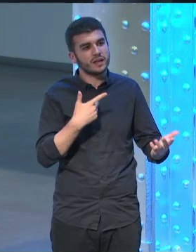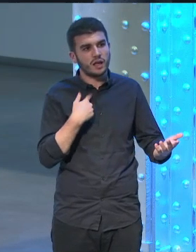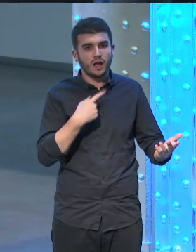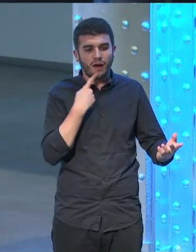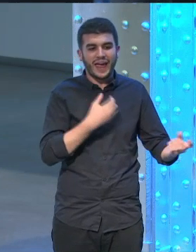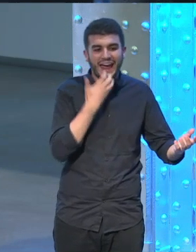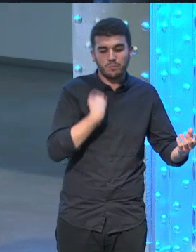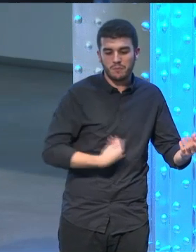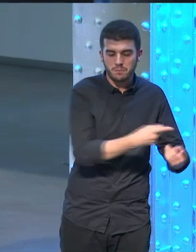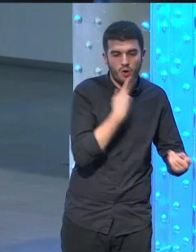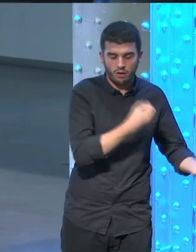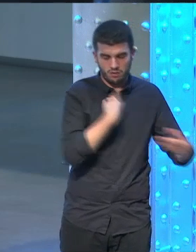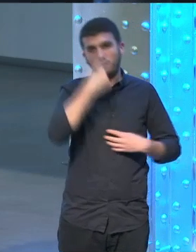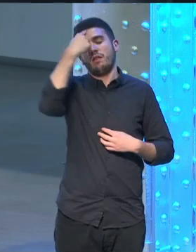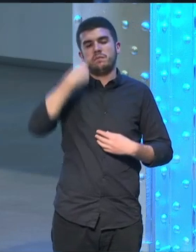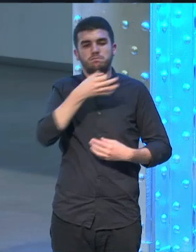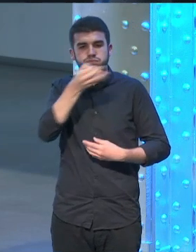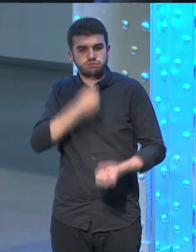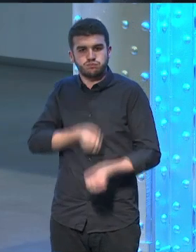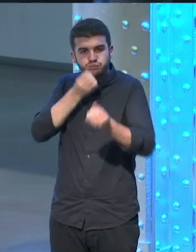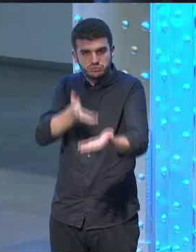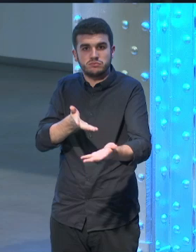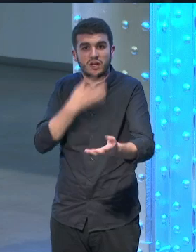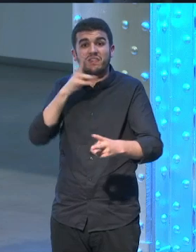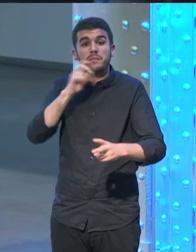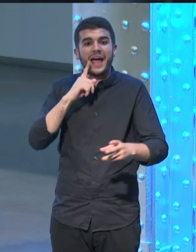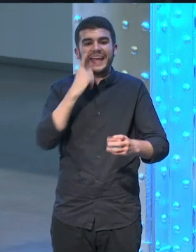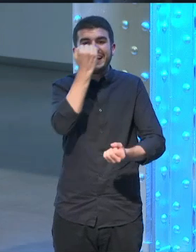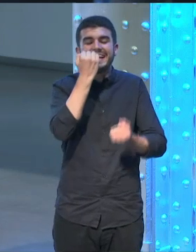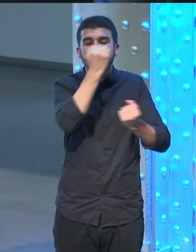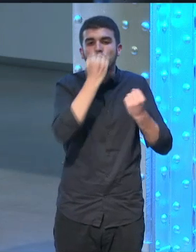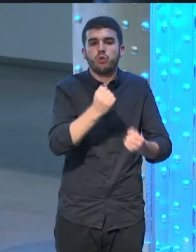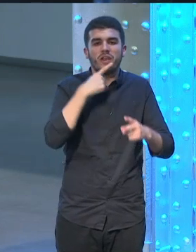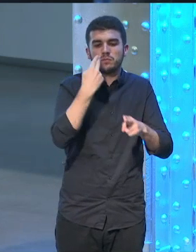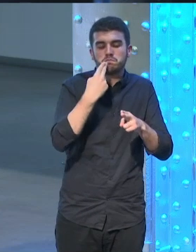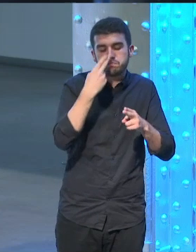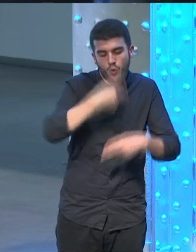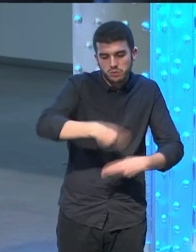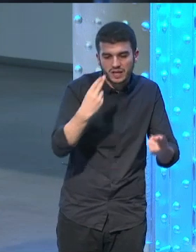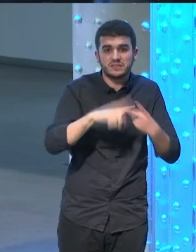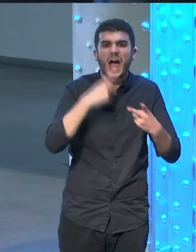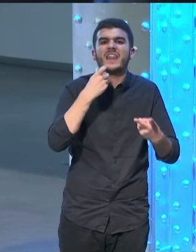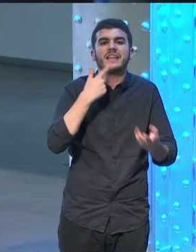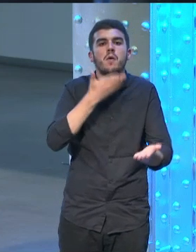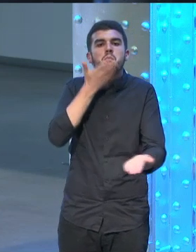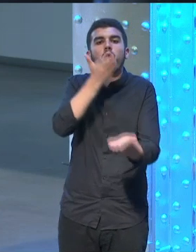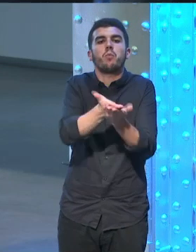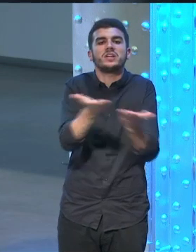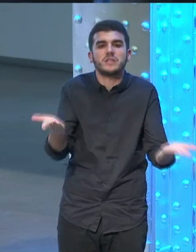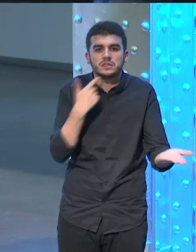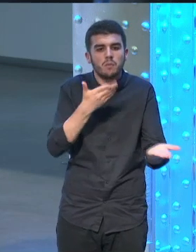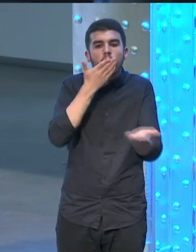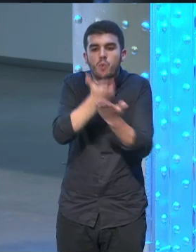hilo. Desde los medios de comunicación, de las instituciones públicas, desde las empresas, tenemos que hacer propuestas